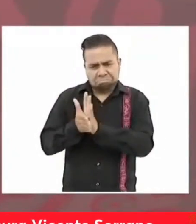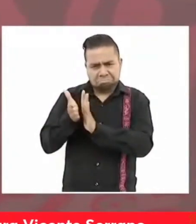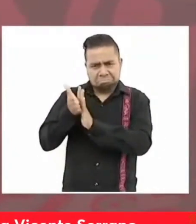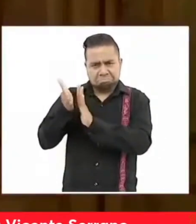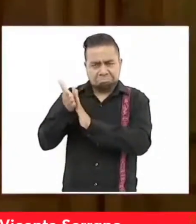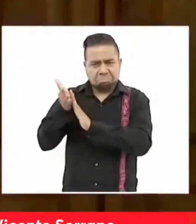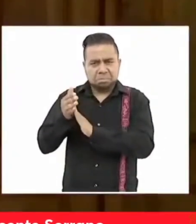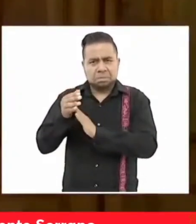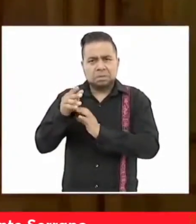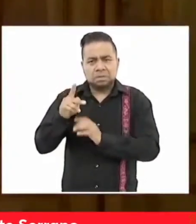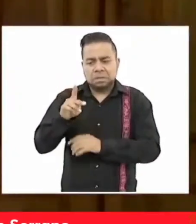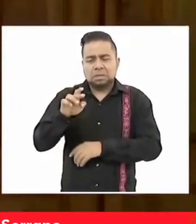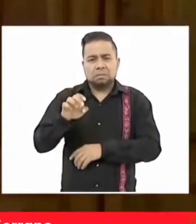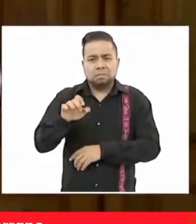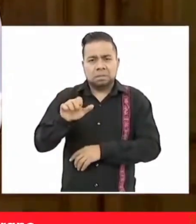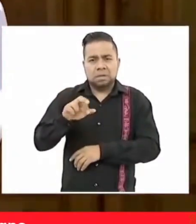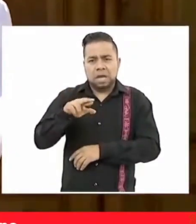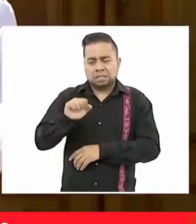Pearson,